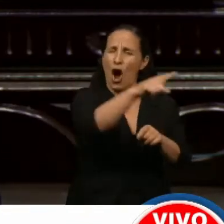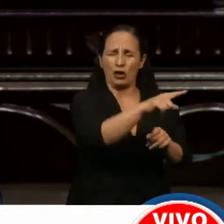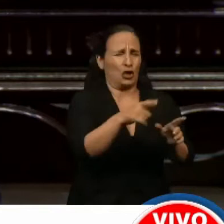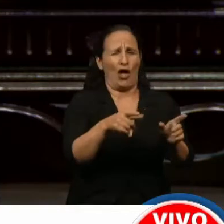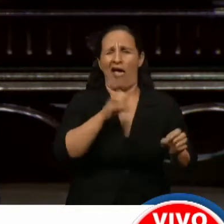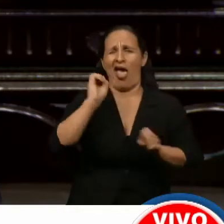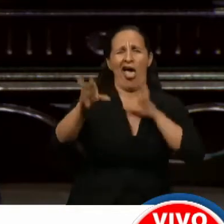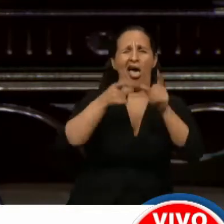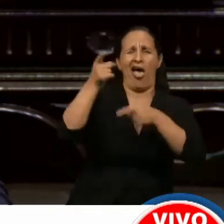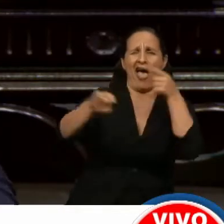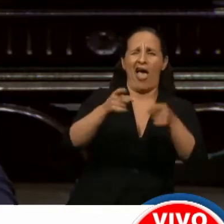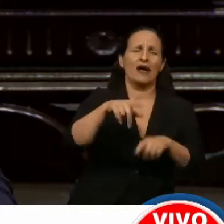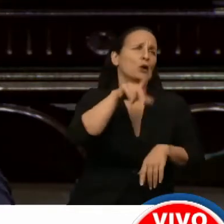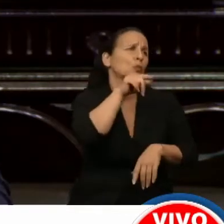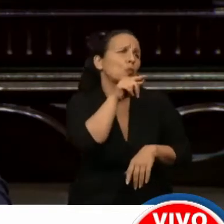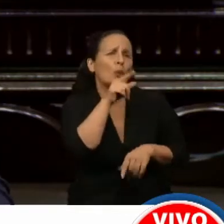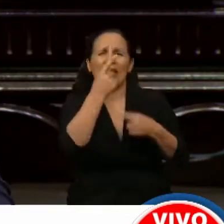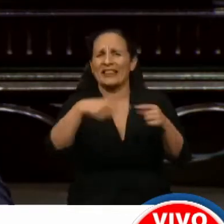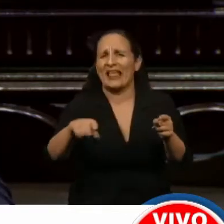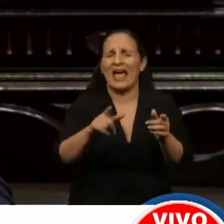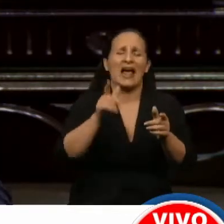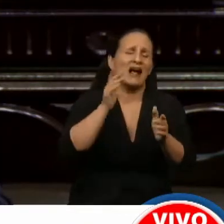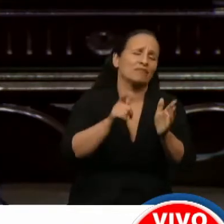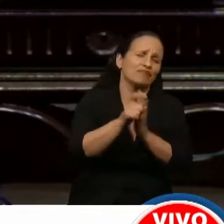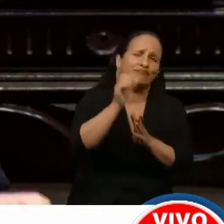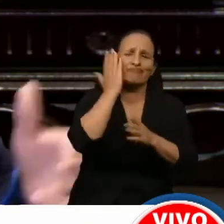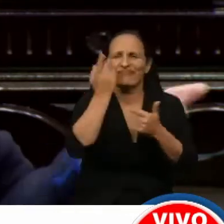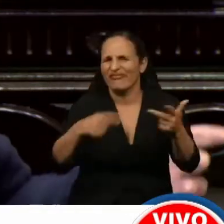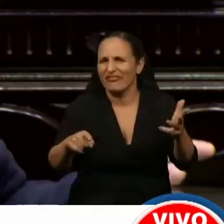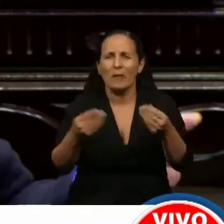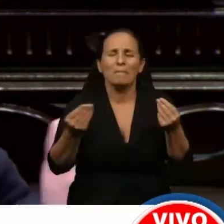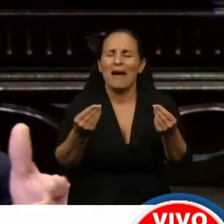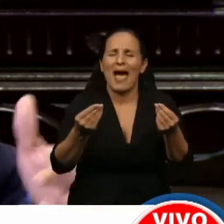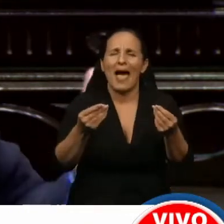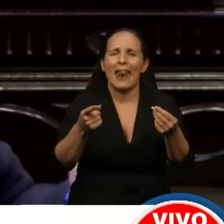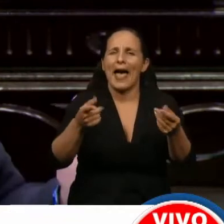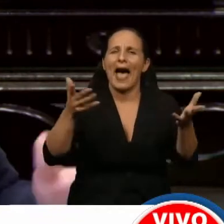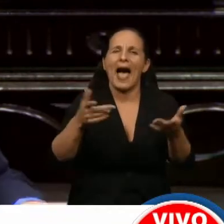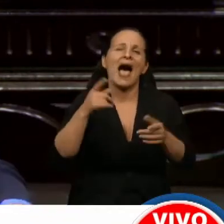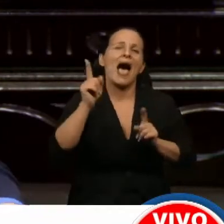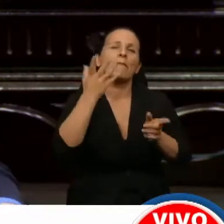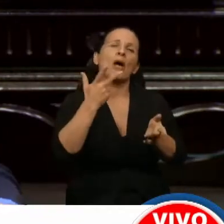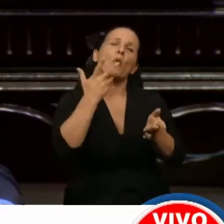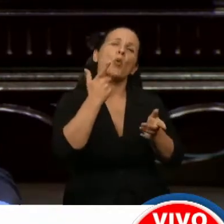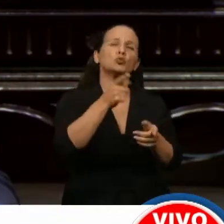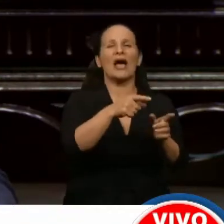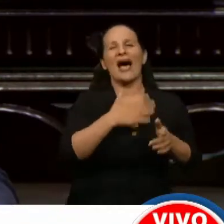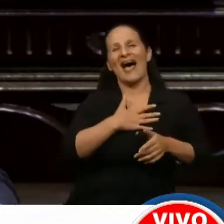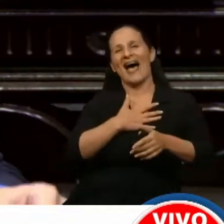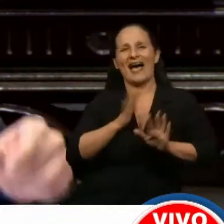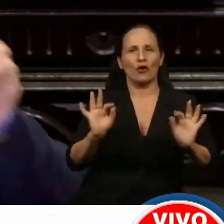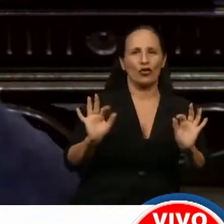agravios para Twitter o las diferentes plataformas sociales para entusiasmarse con un par de likes. Y la